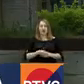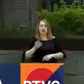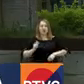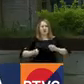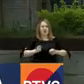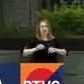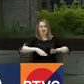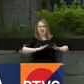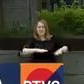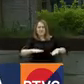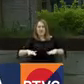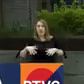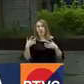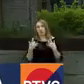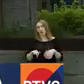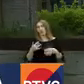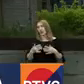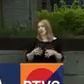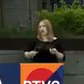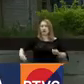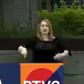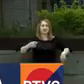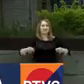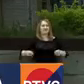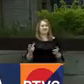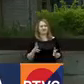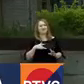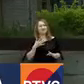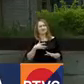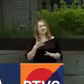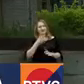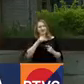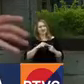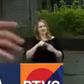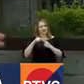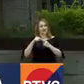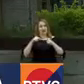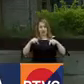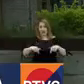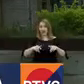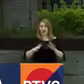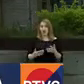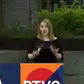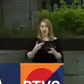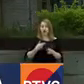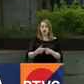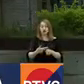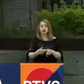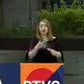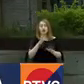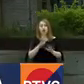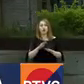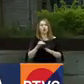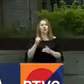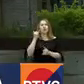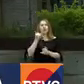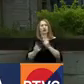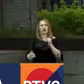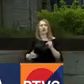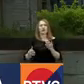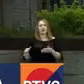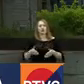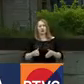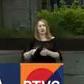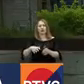y aire esa sanjuanero pues hacen que uno se sienta aquí en un ambiente especial y muy seguramente así va a ser en este último tramo del recorrido de la ruta